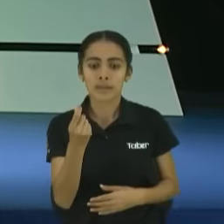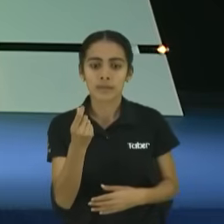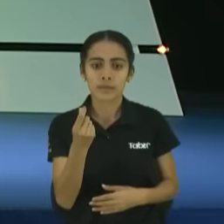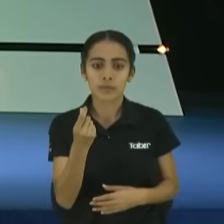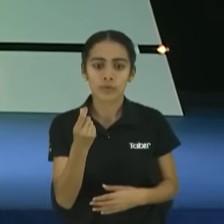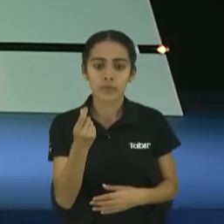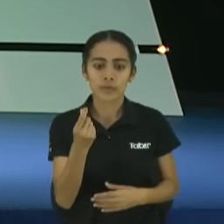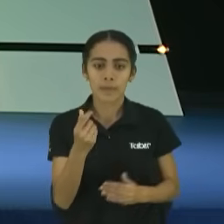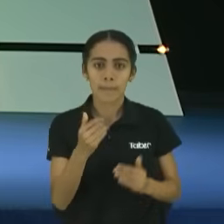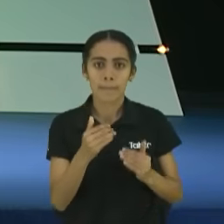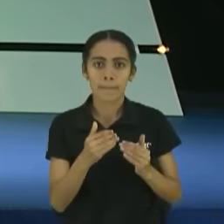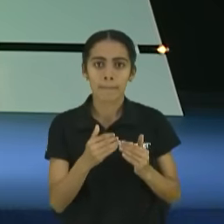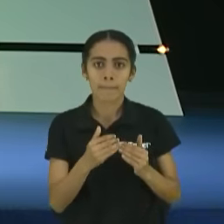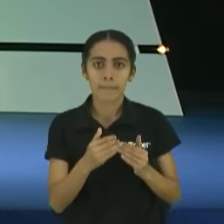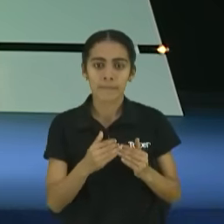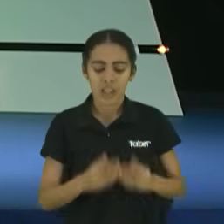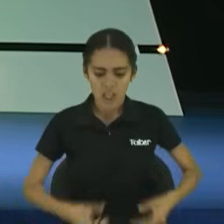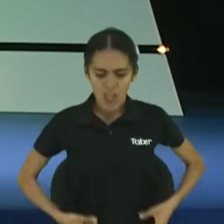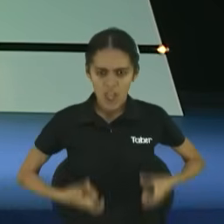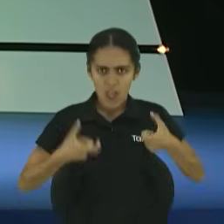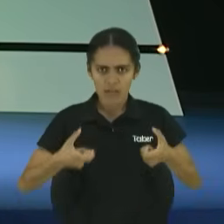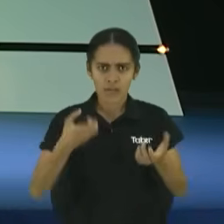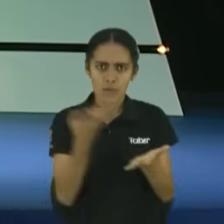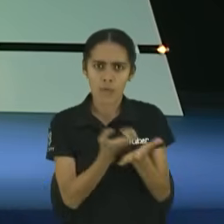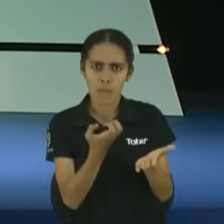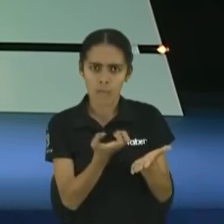mayormente prósperos desde que conocimos a Cristo?